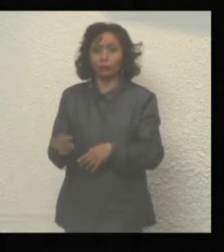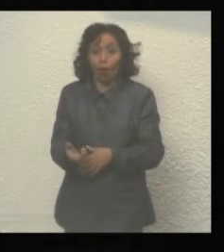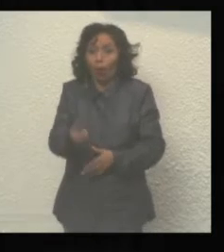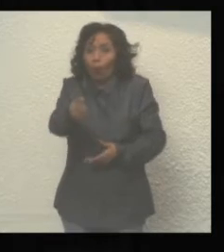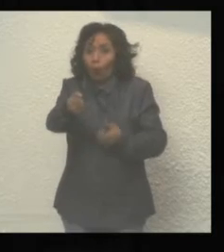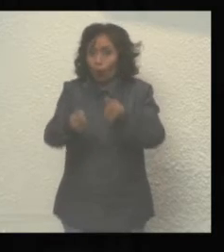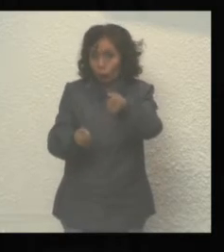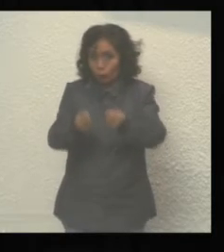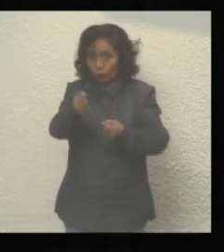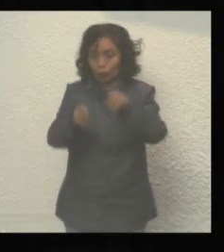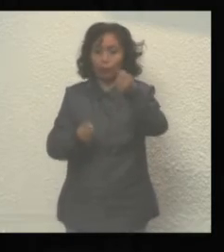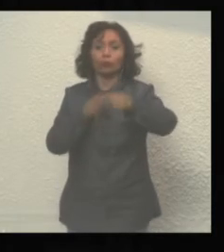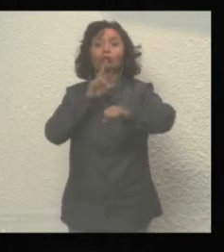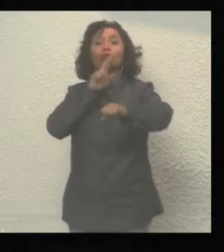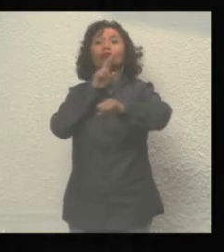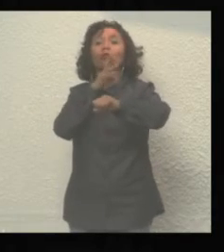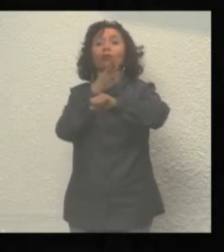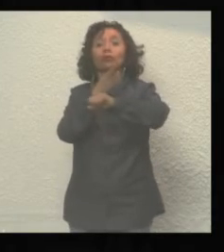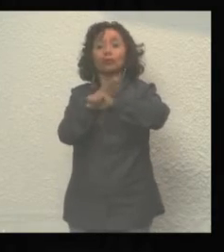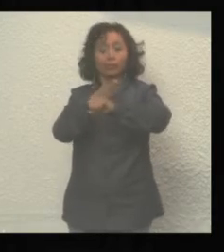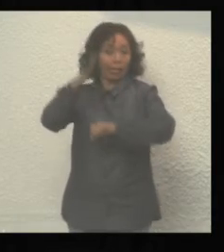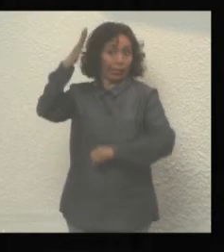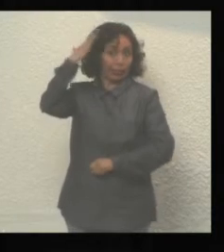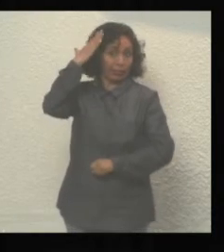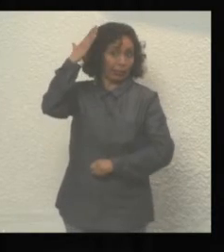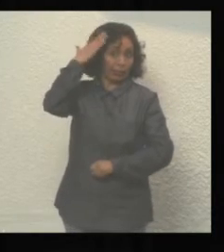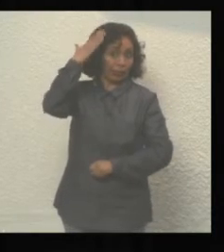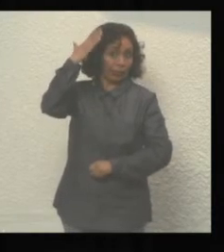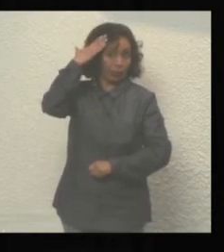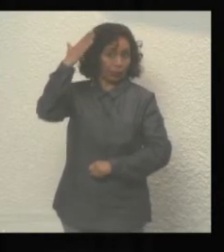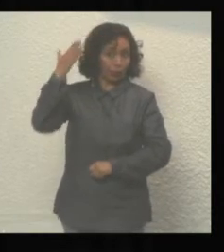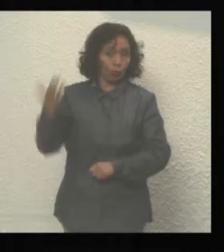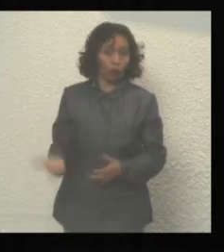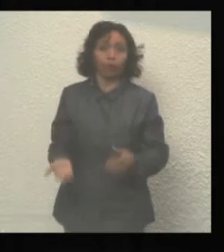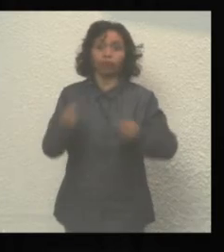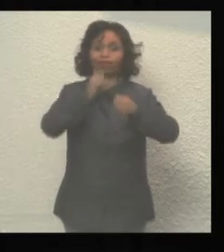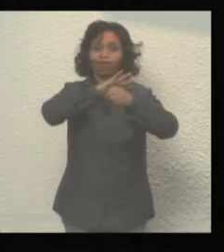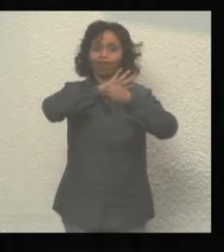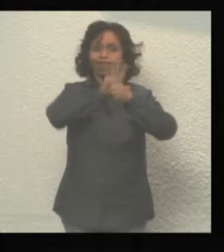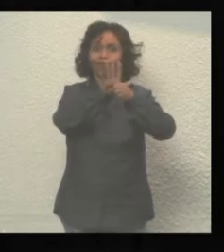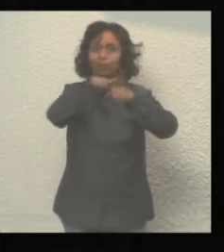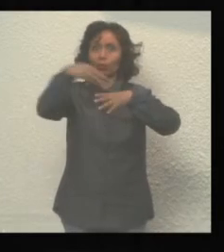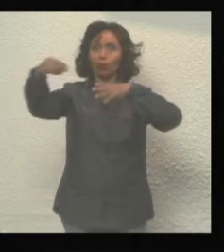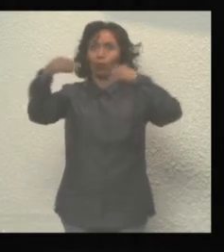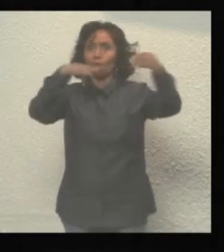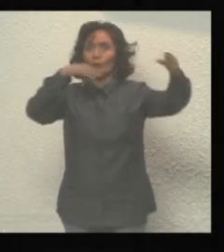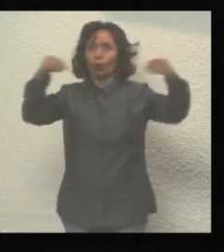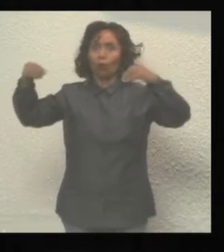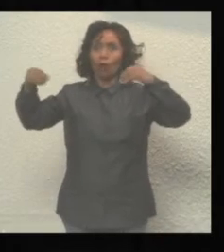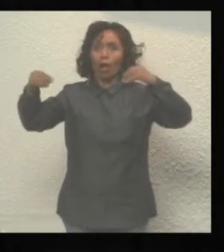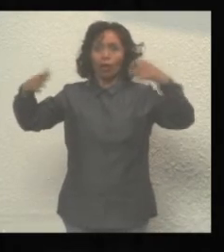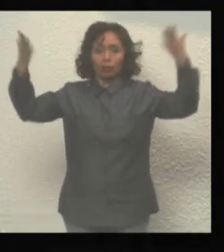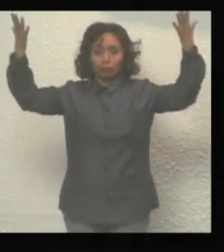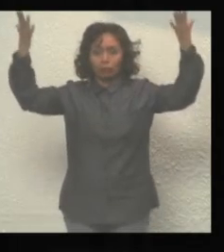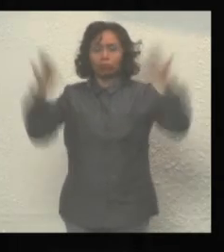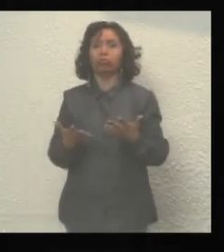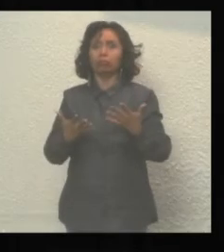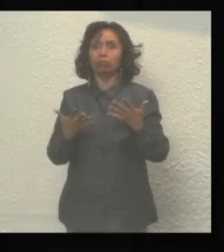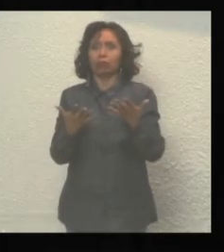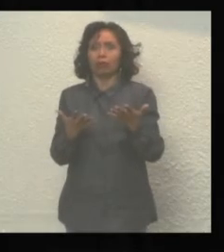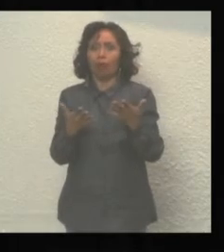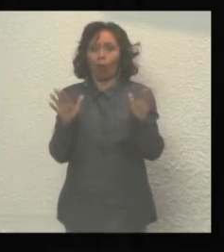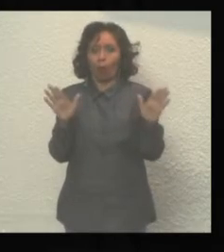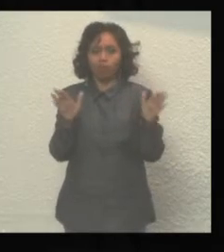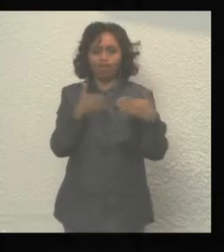Conducimos con responsabilidad y liderazgo una pandemia que nos cerró de la mañana a la noche